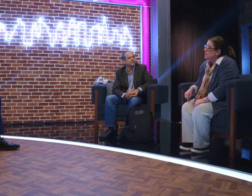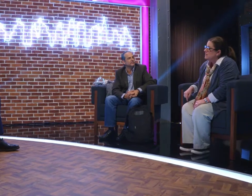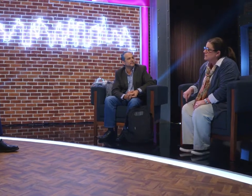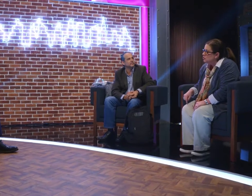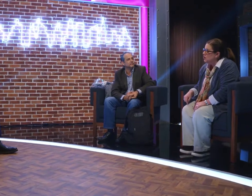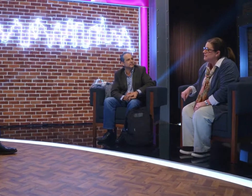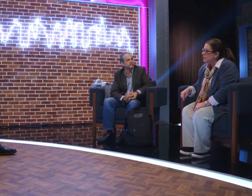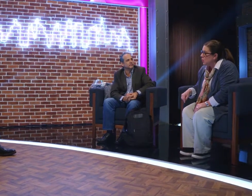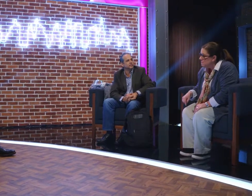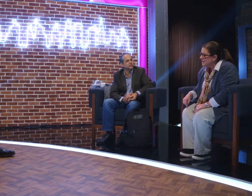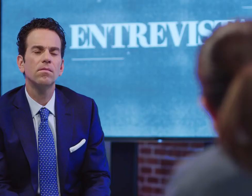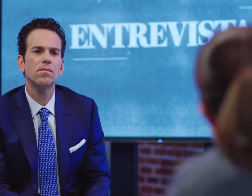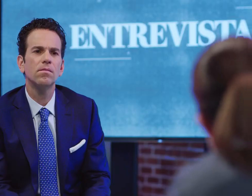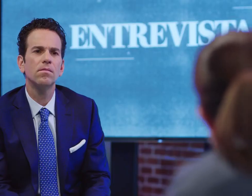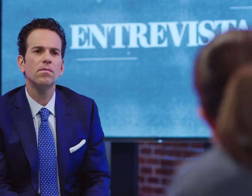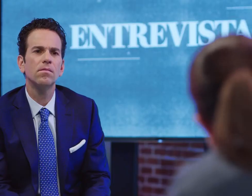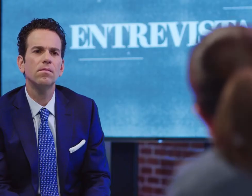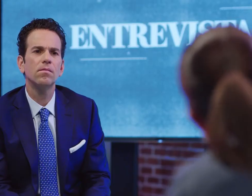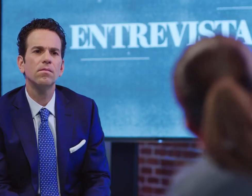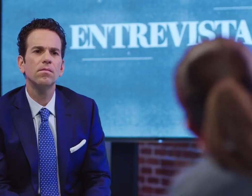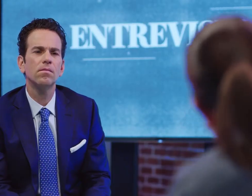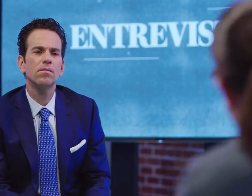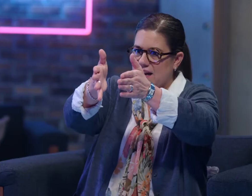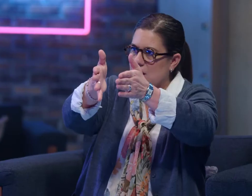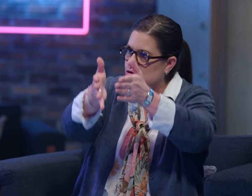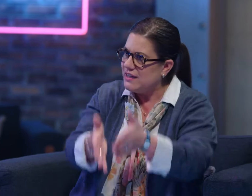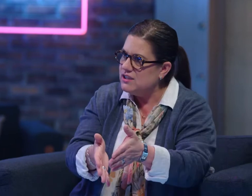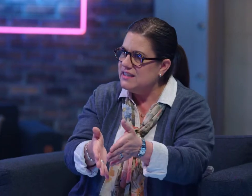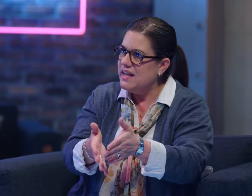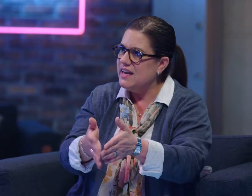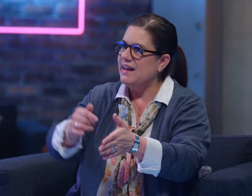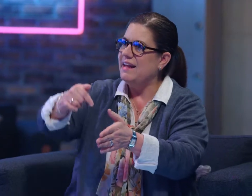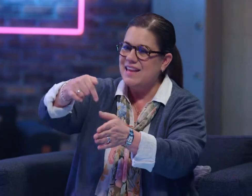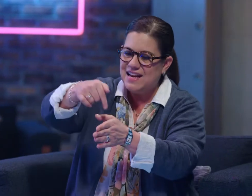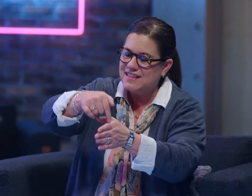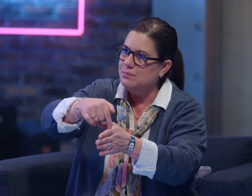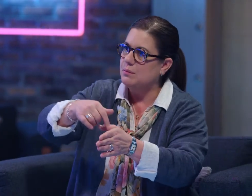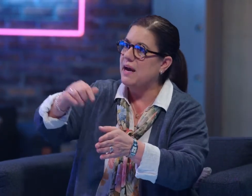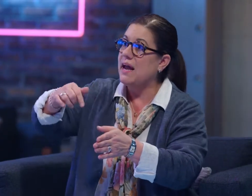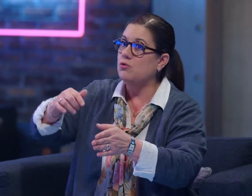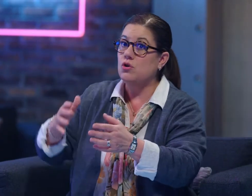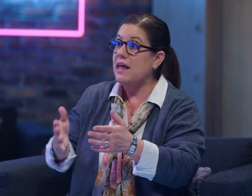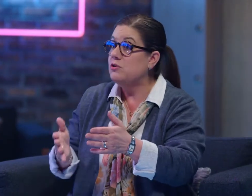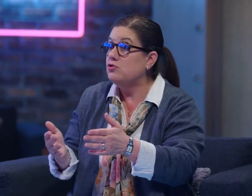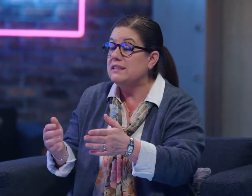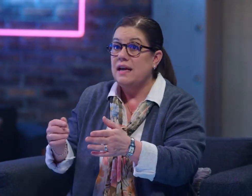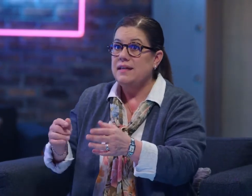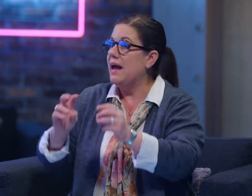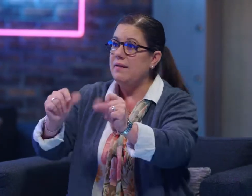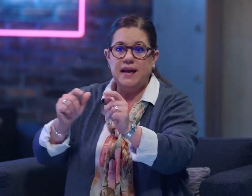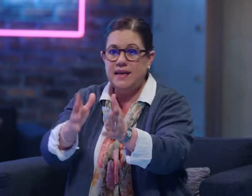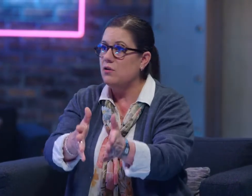autoridad tome decisiones con base en esa información. Los datos que se tienen que servir para que la autoridad